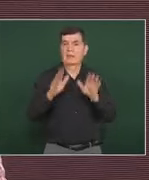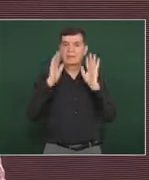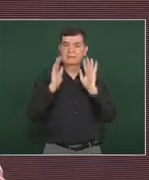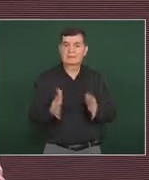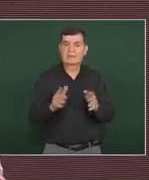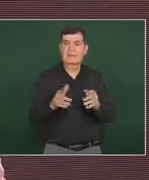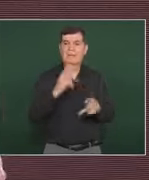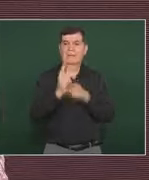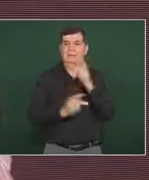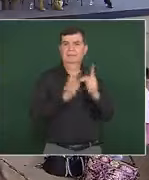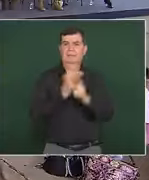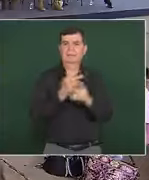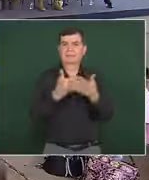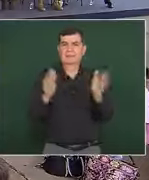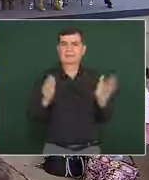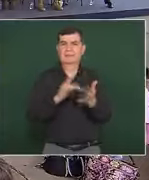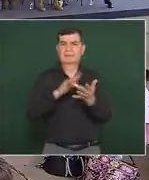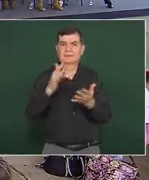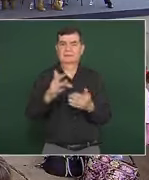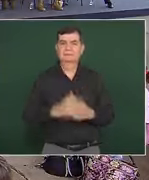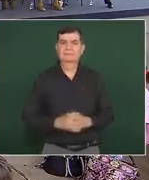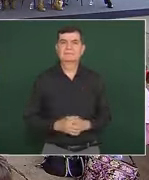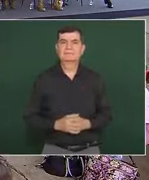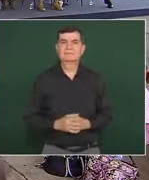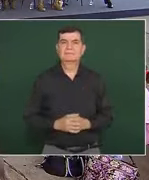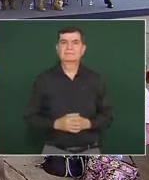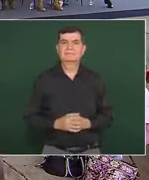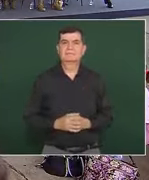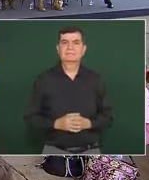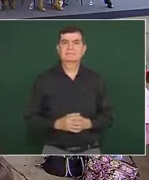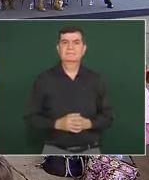la oficina de pasaportes. Muchas gracias, señor presidente.